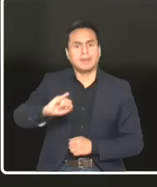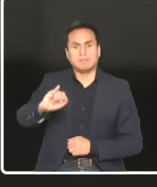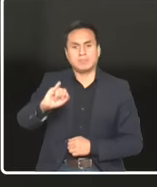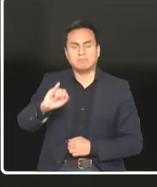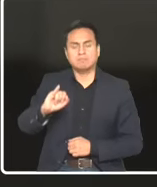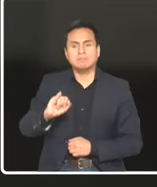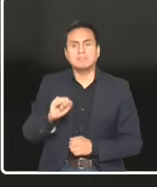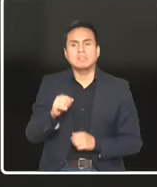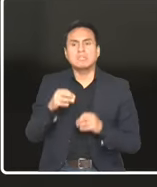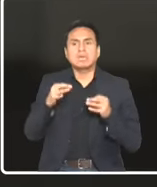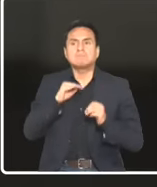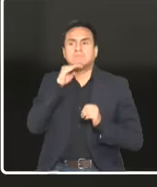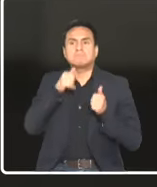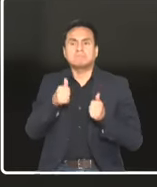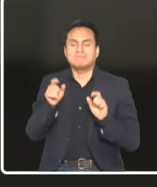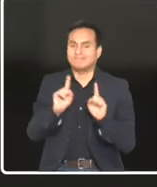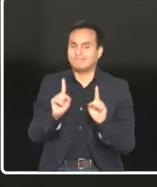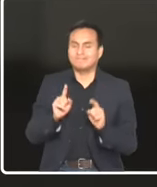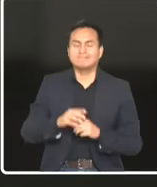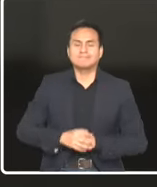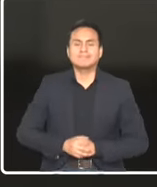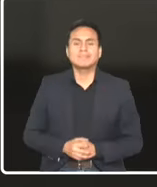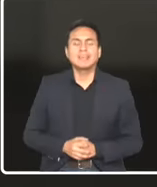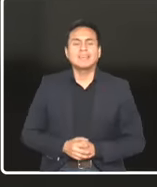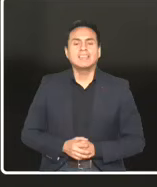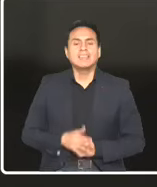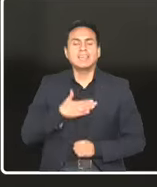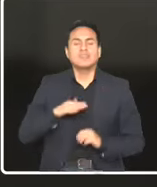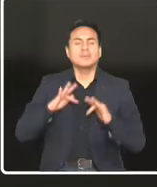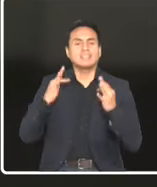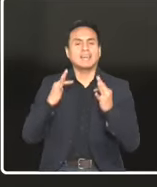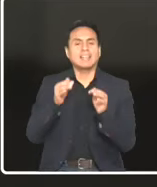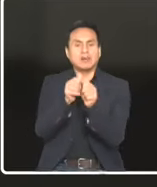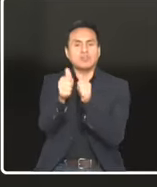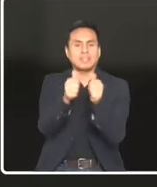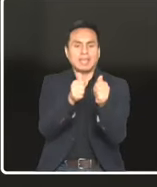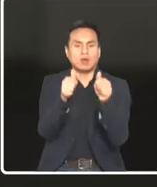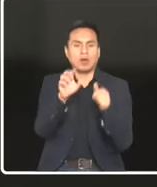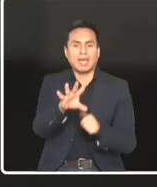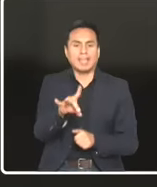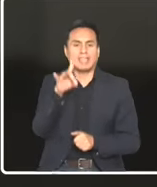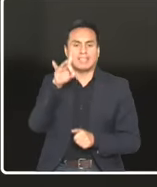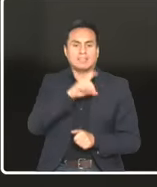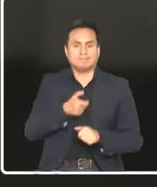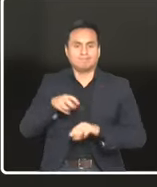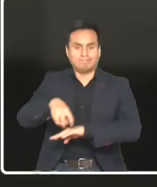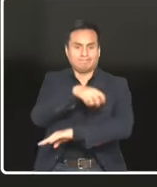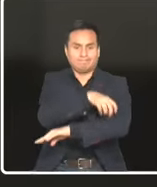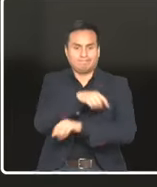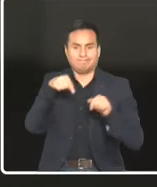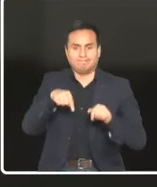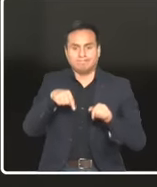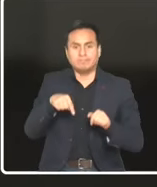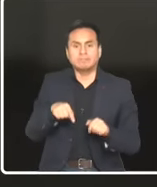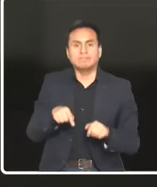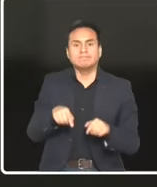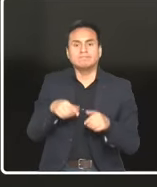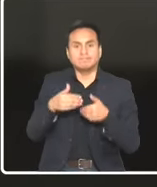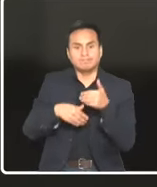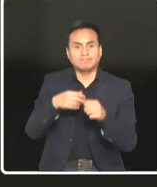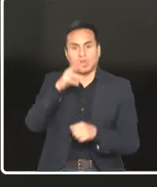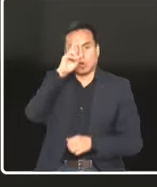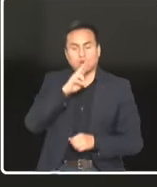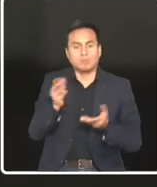y no dar por sentado Quiero felicitar a las autoridades que hoy han sido electas y espero que ejerzan su